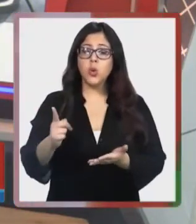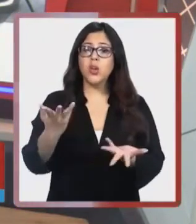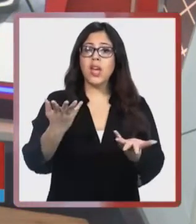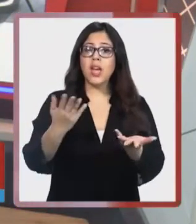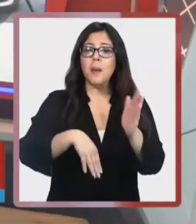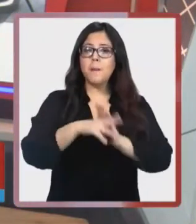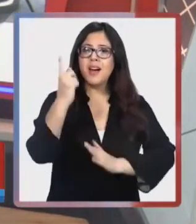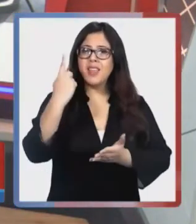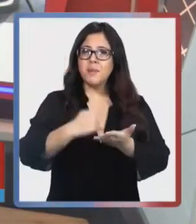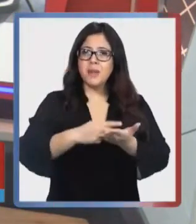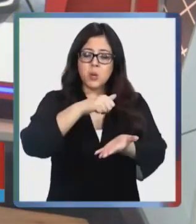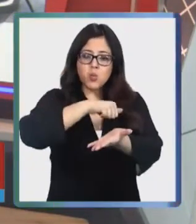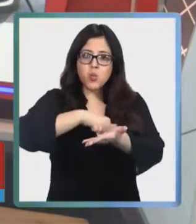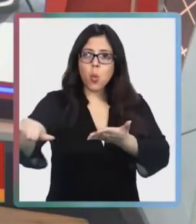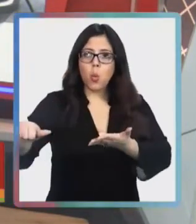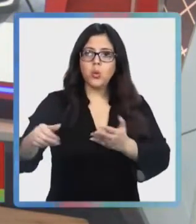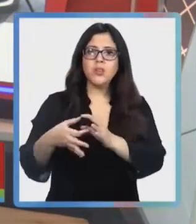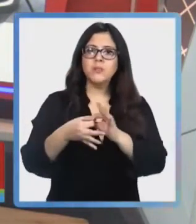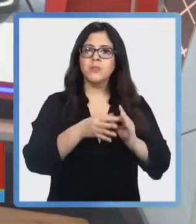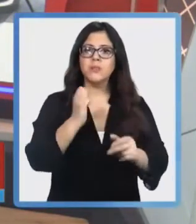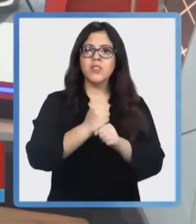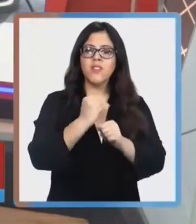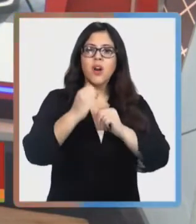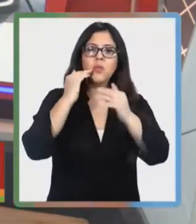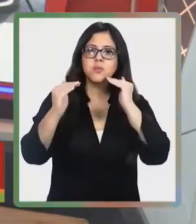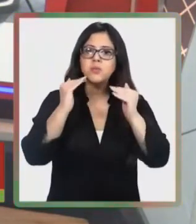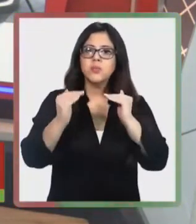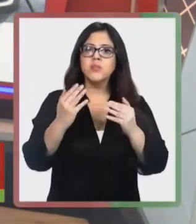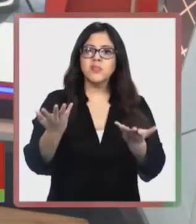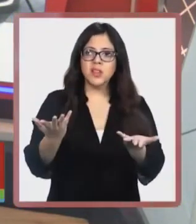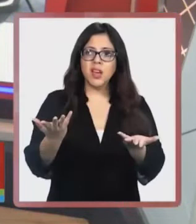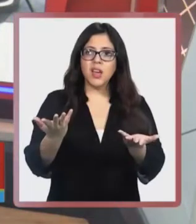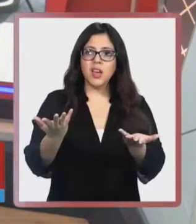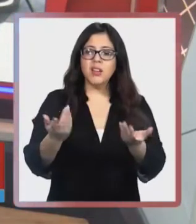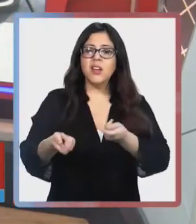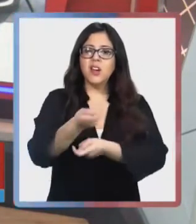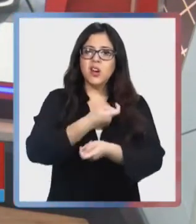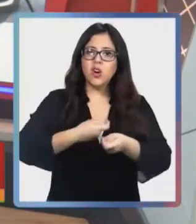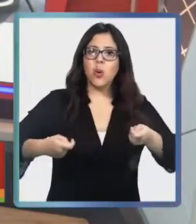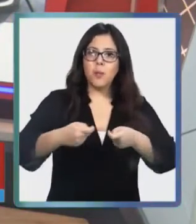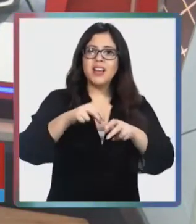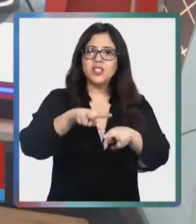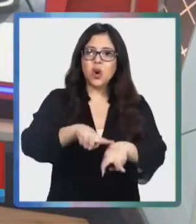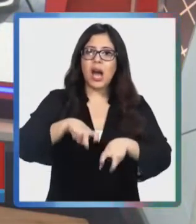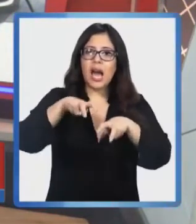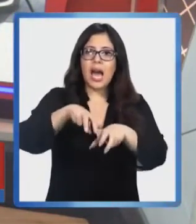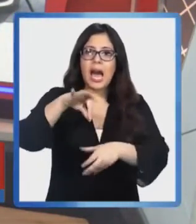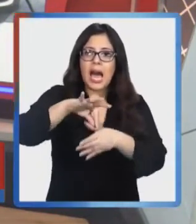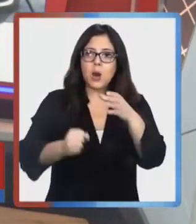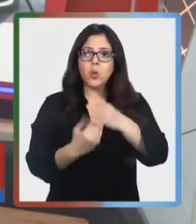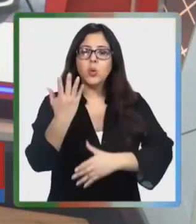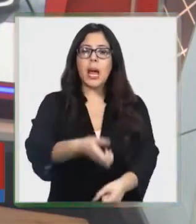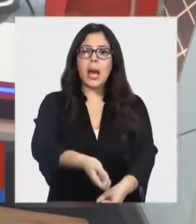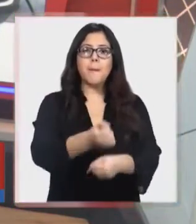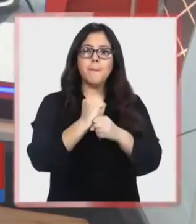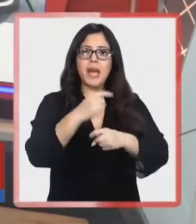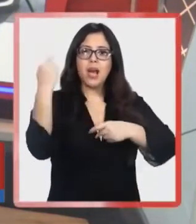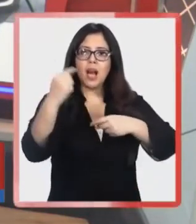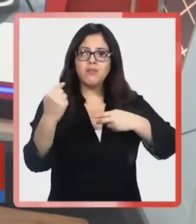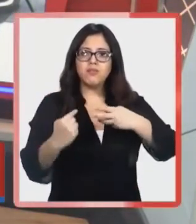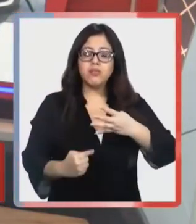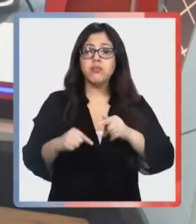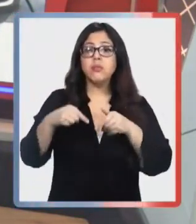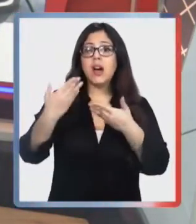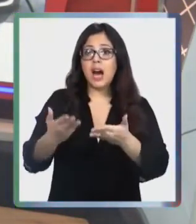se cursaron más de 1000 multas por trabajo infantil en las áreas de comercio agricultura pesca entre